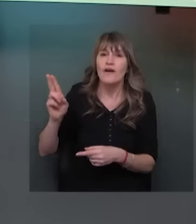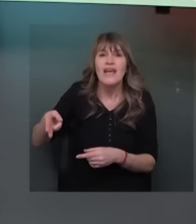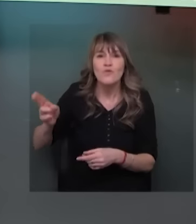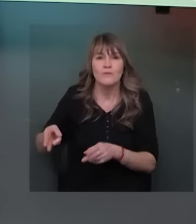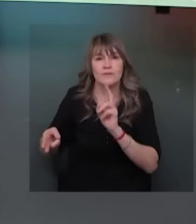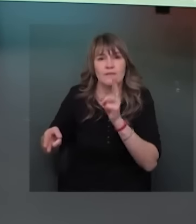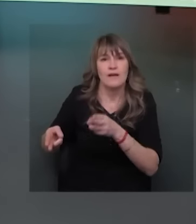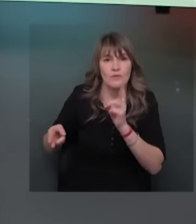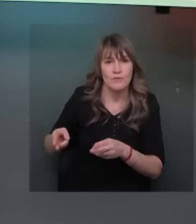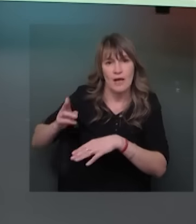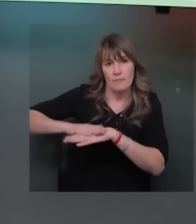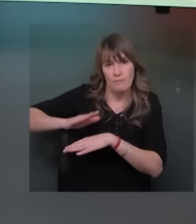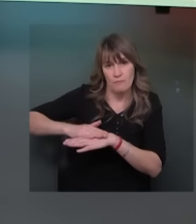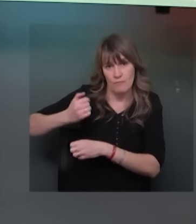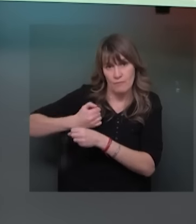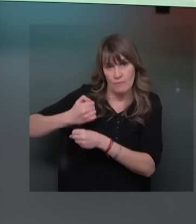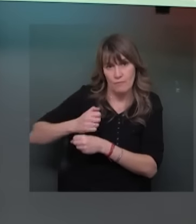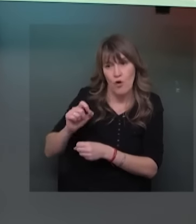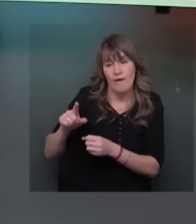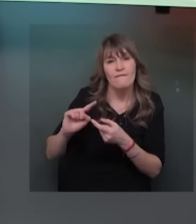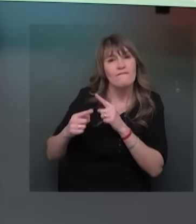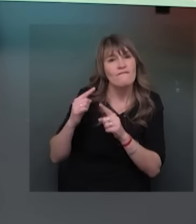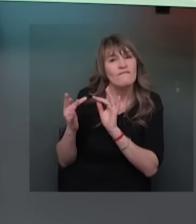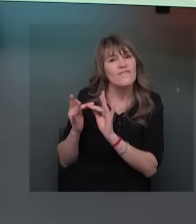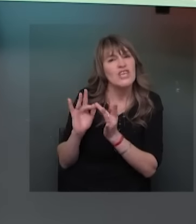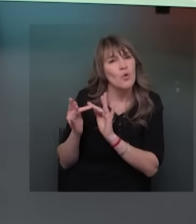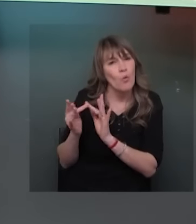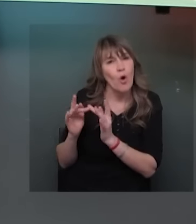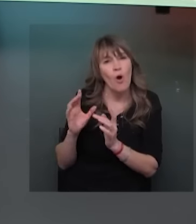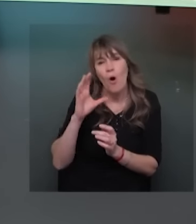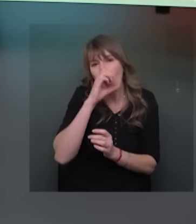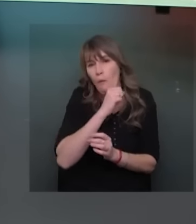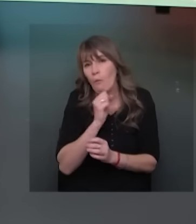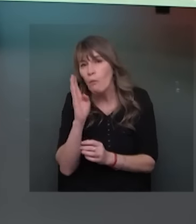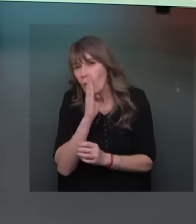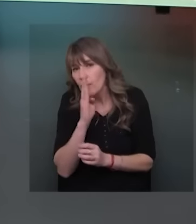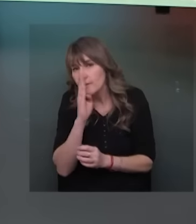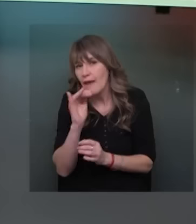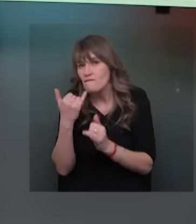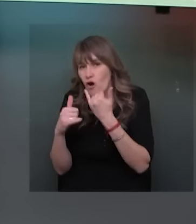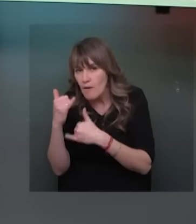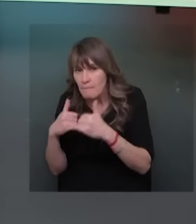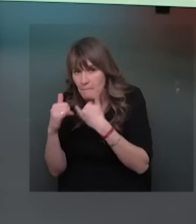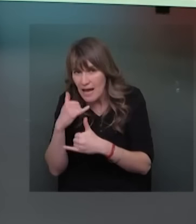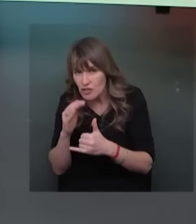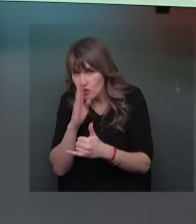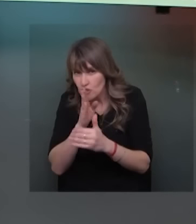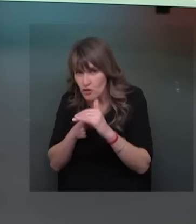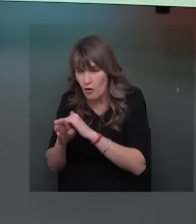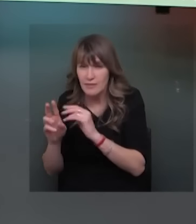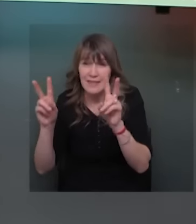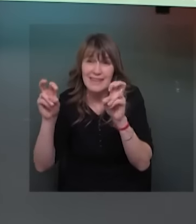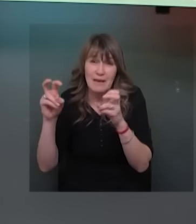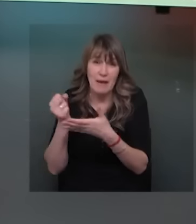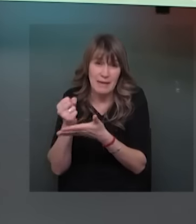sus anteriores responsabilidades por sus vínculos con el ocultamiento de información del cuando se otorgó el pasaporte a